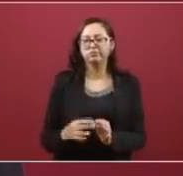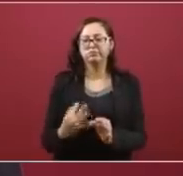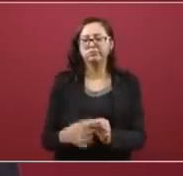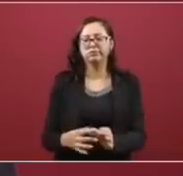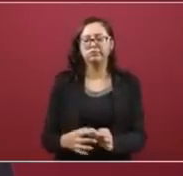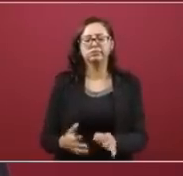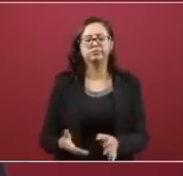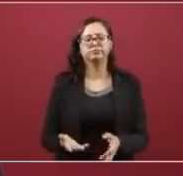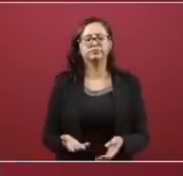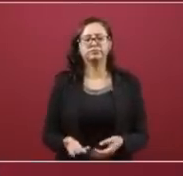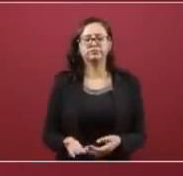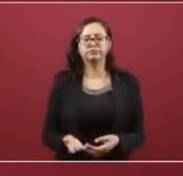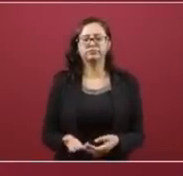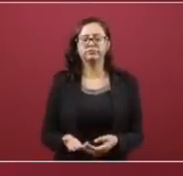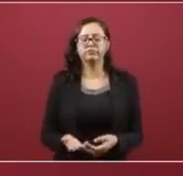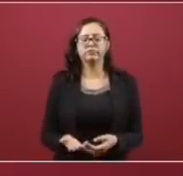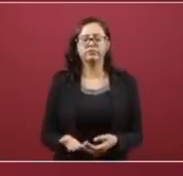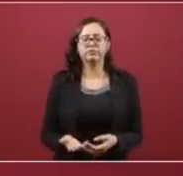con